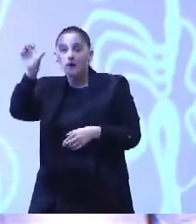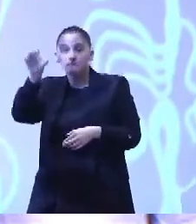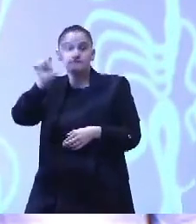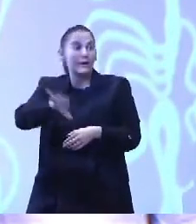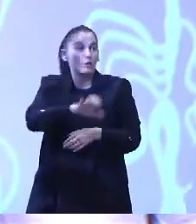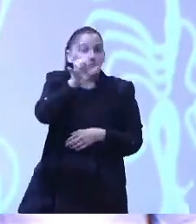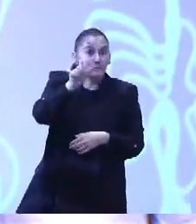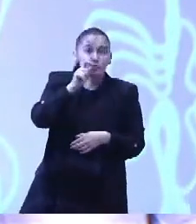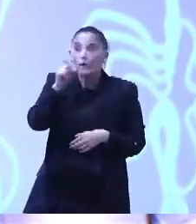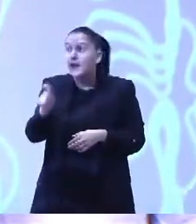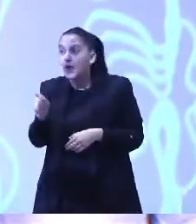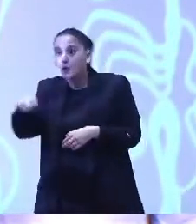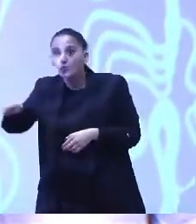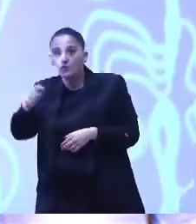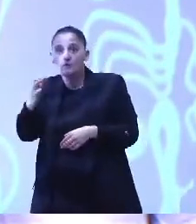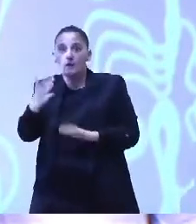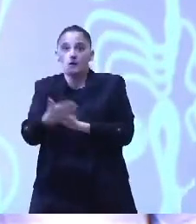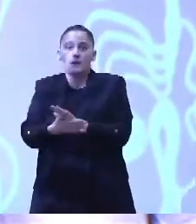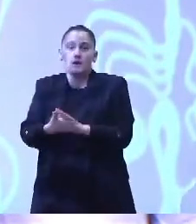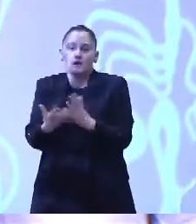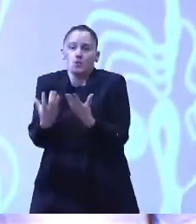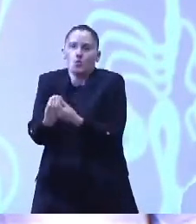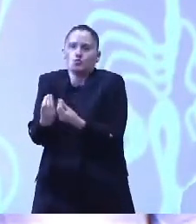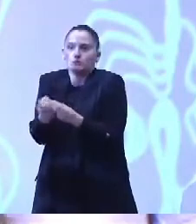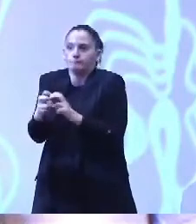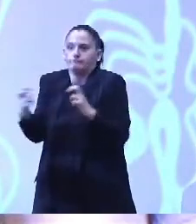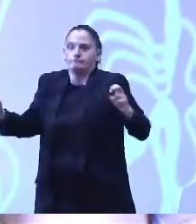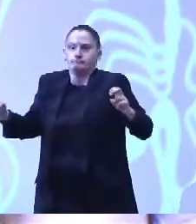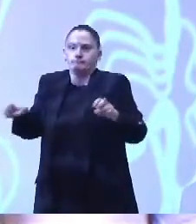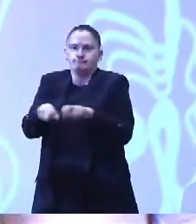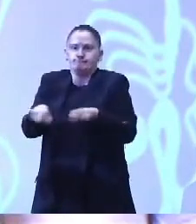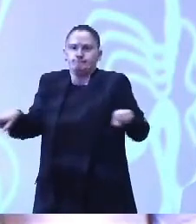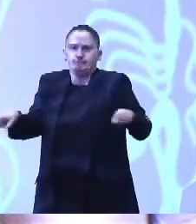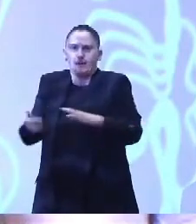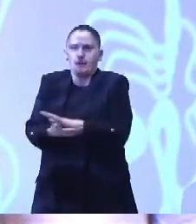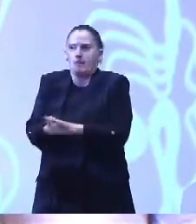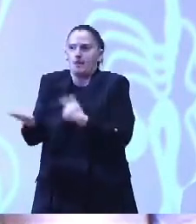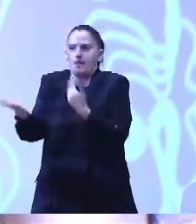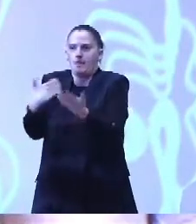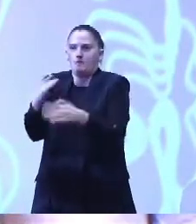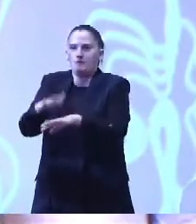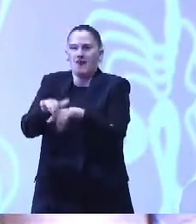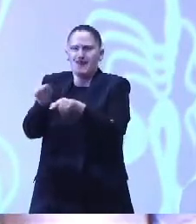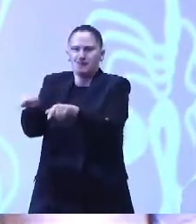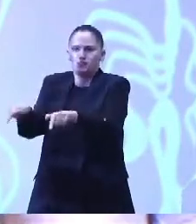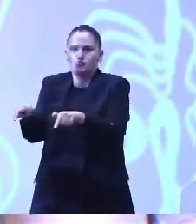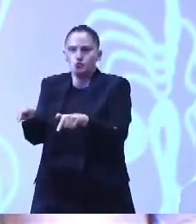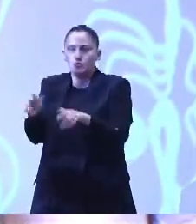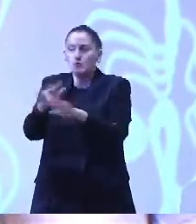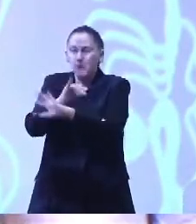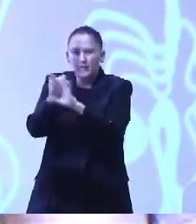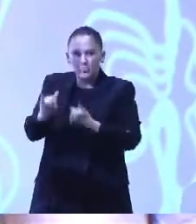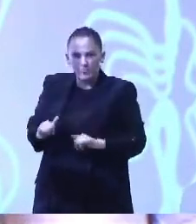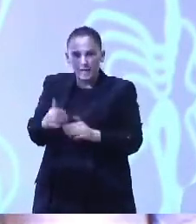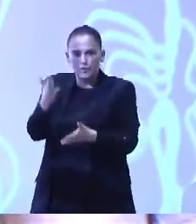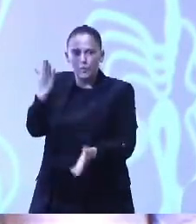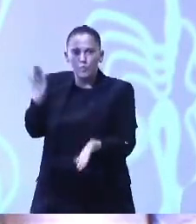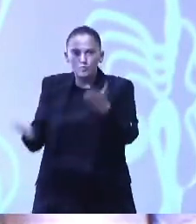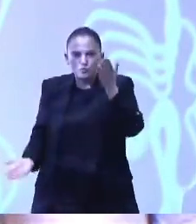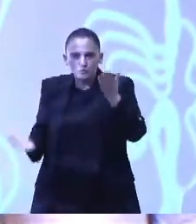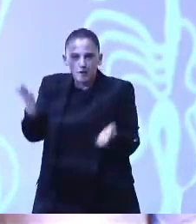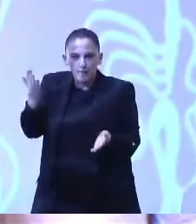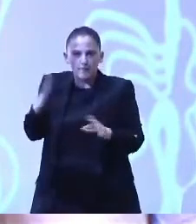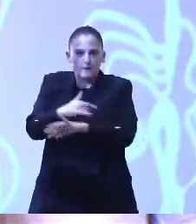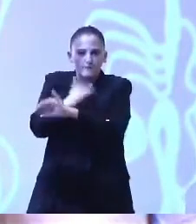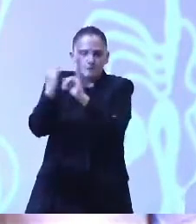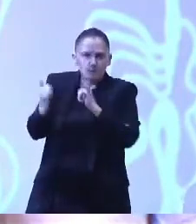europeos y los ucranianos tenemos que estar en la mesa para que sea eso, una paz justa y una